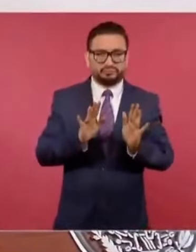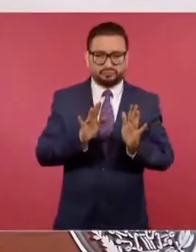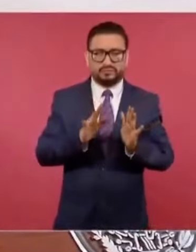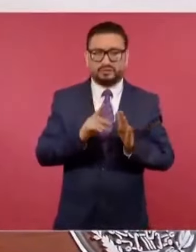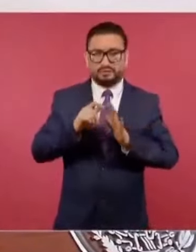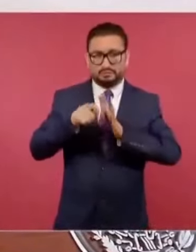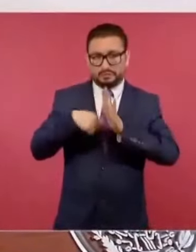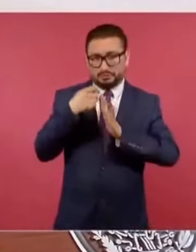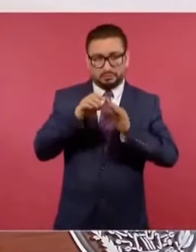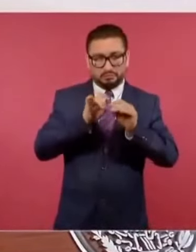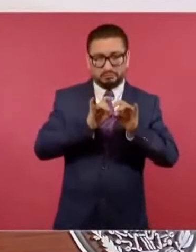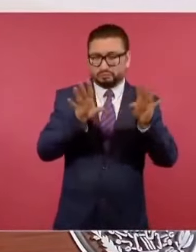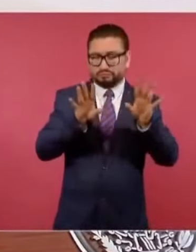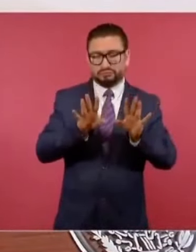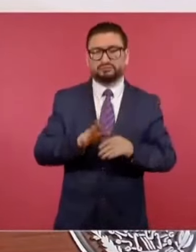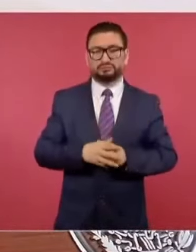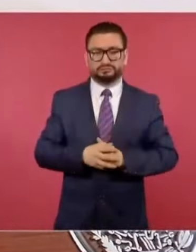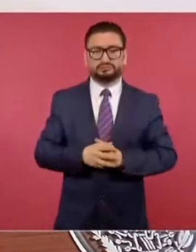video.